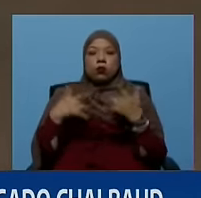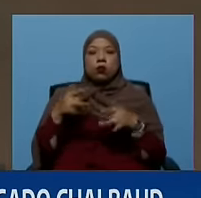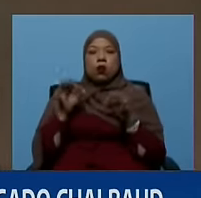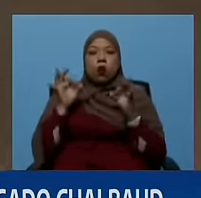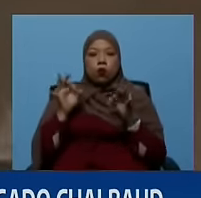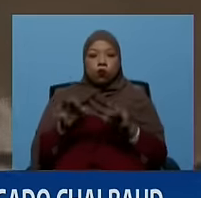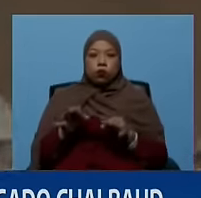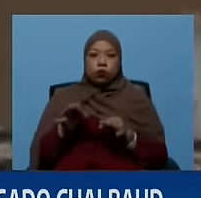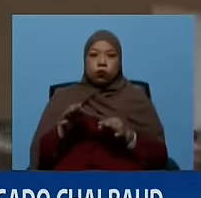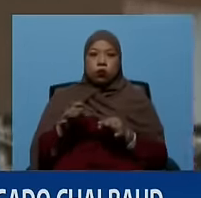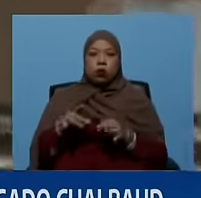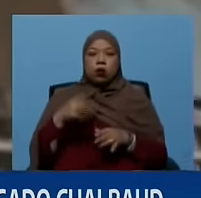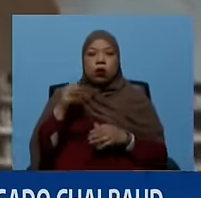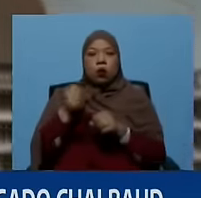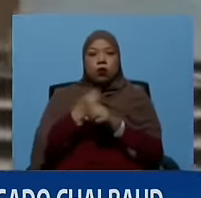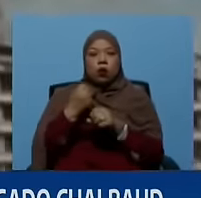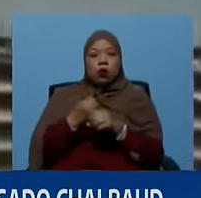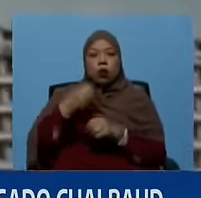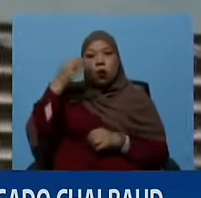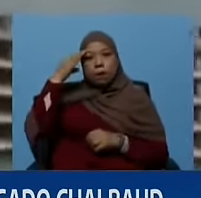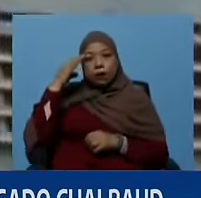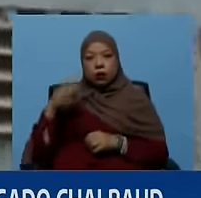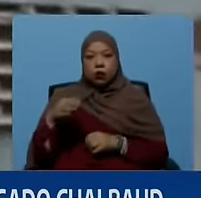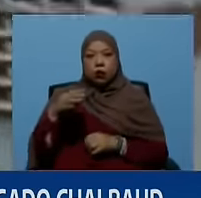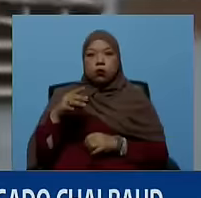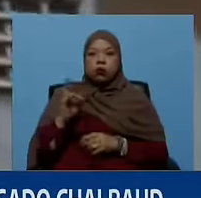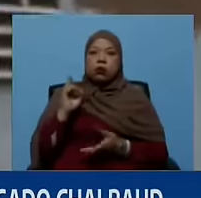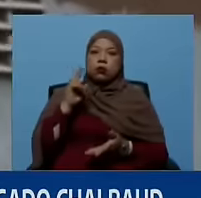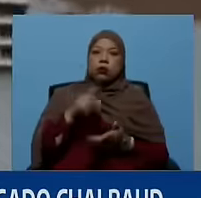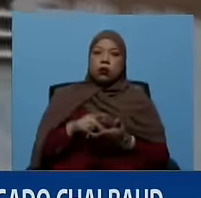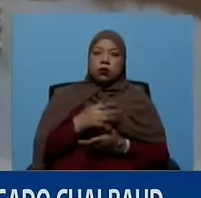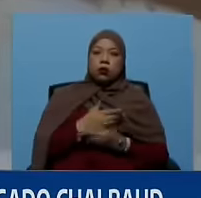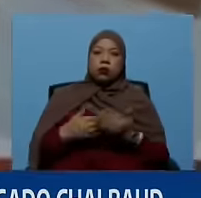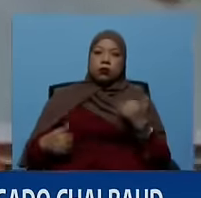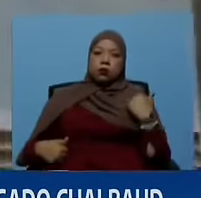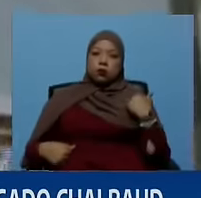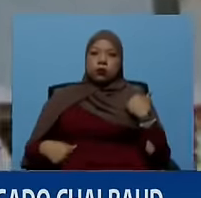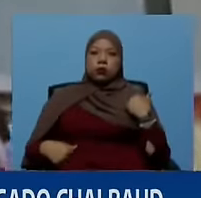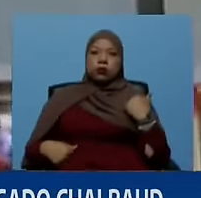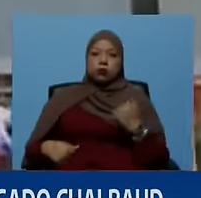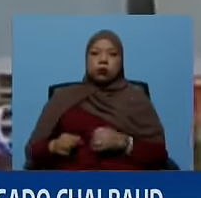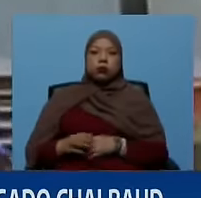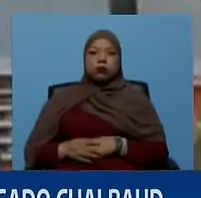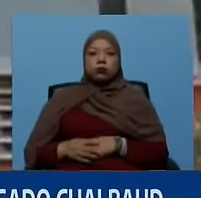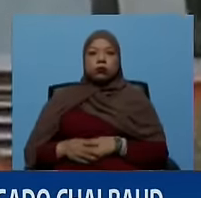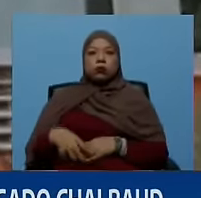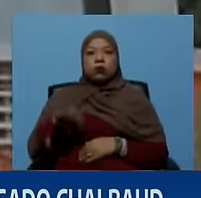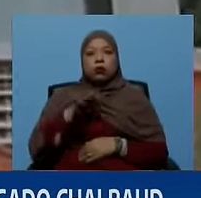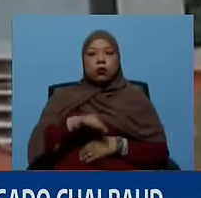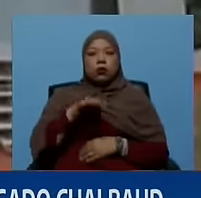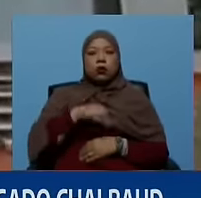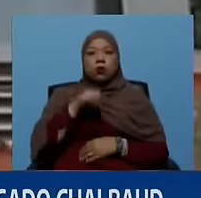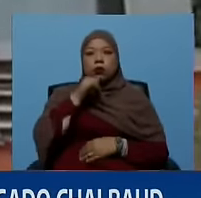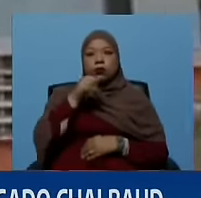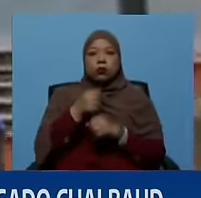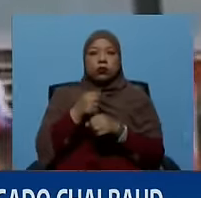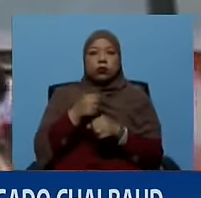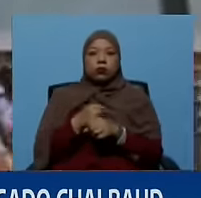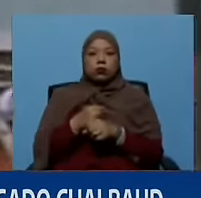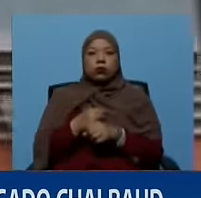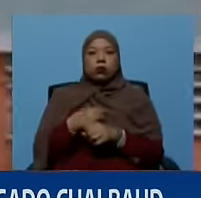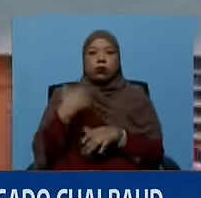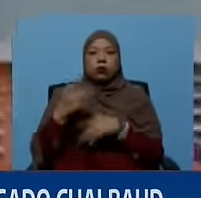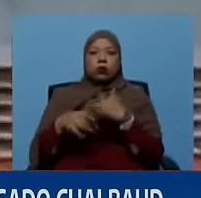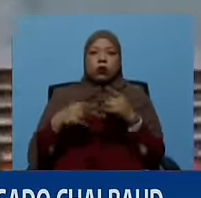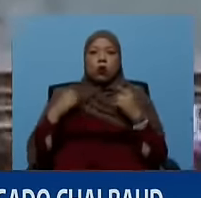contundente la fuerza de trabajo militar y presidente en el caso eh de la subidita de peso creo que es la